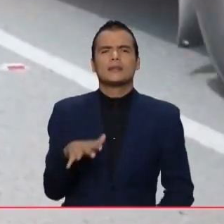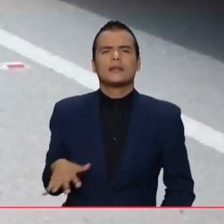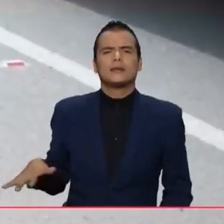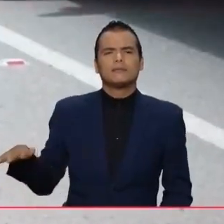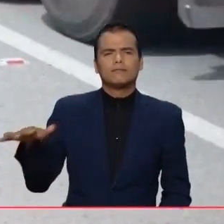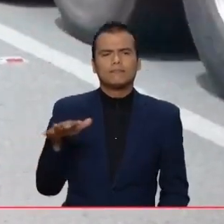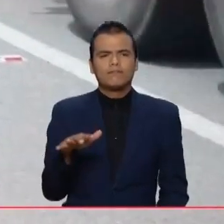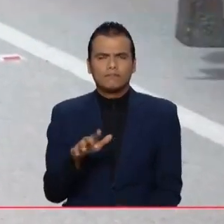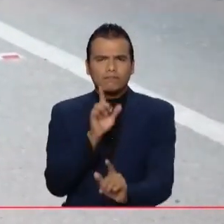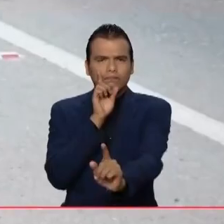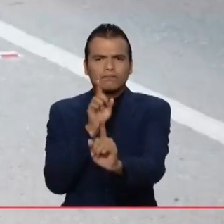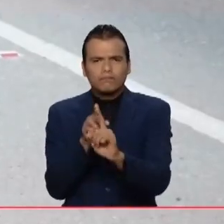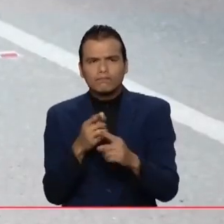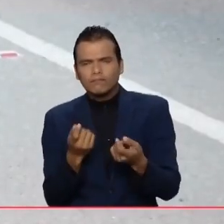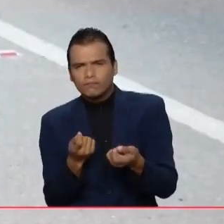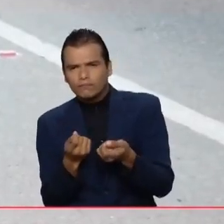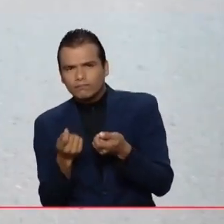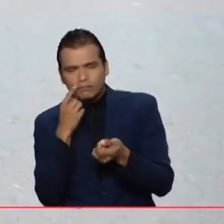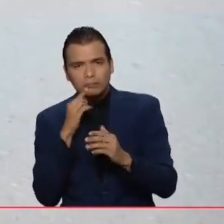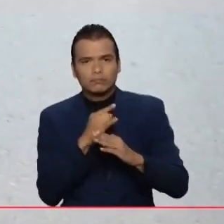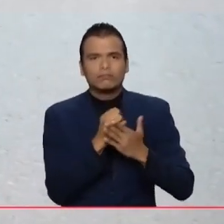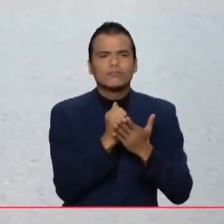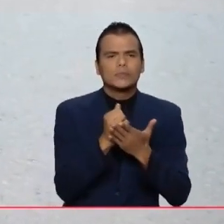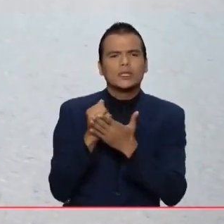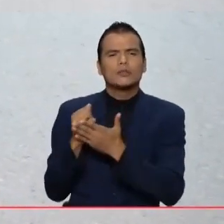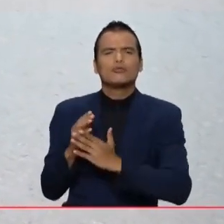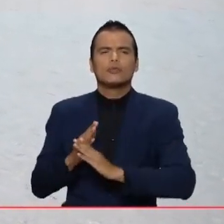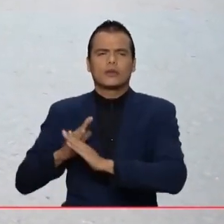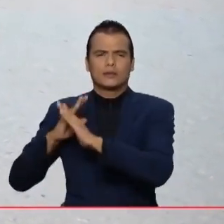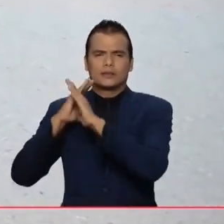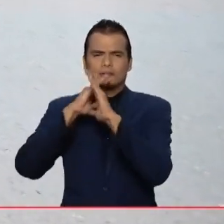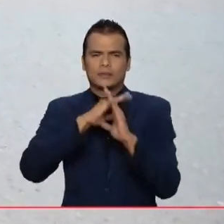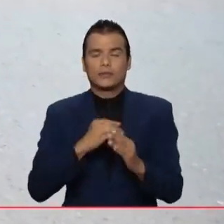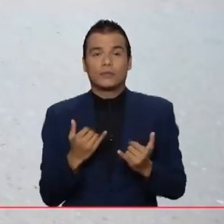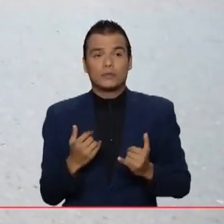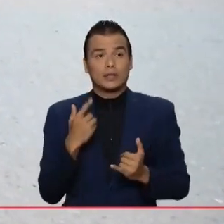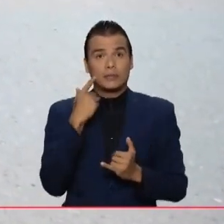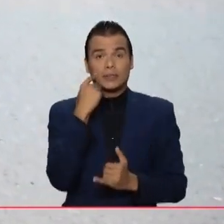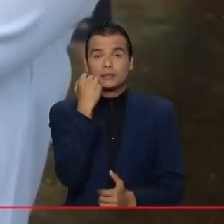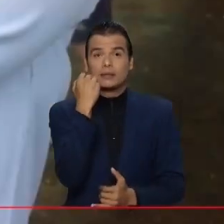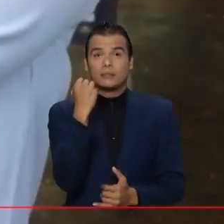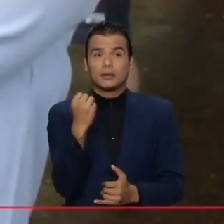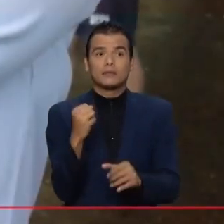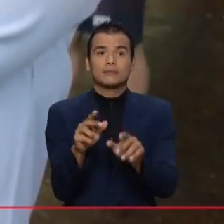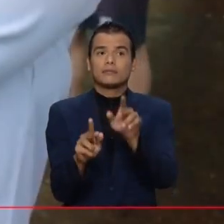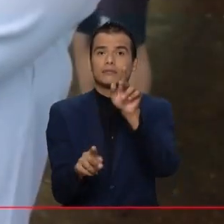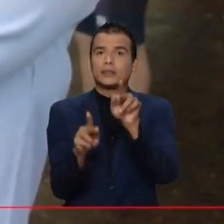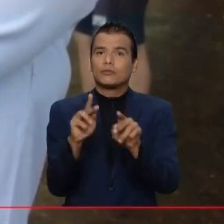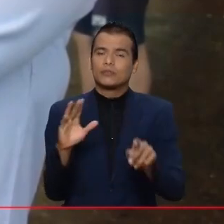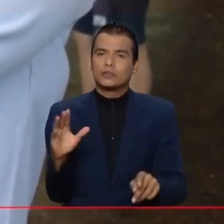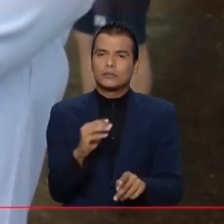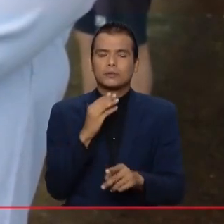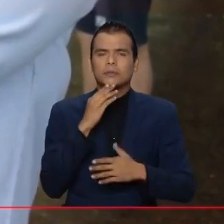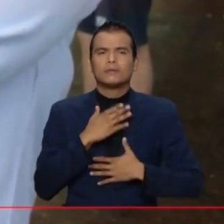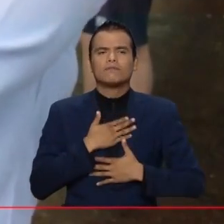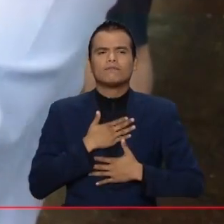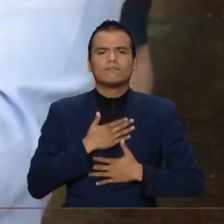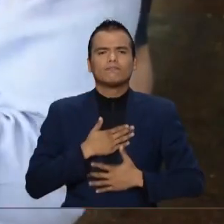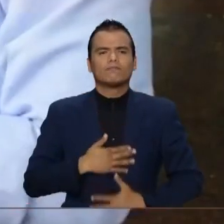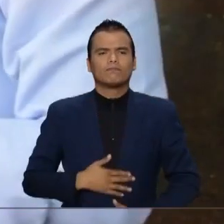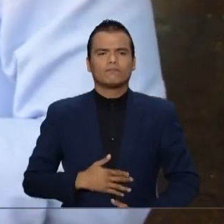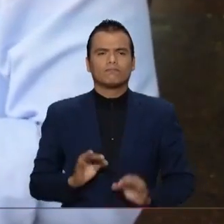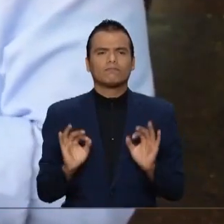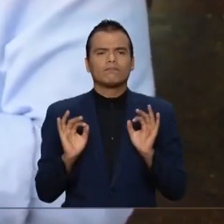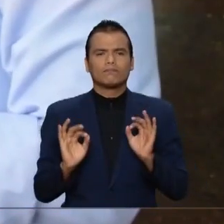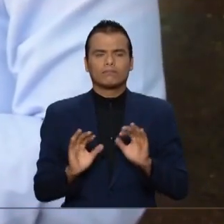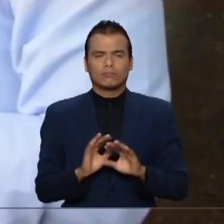continuo desarrollo pues, de nuestro plan de seguridad vial y que en el que estamos buscando que todas las personas transiten con seguridad. ¿Cuáles